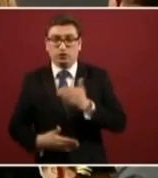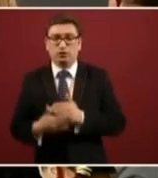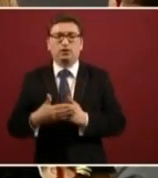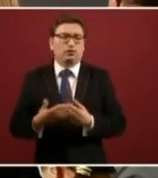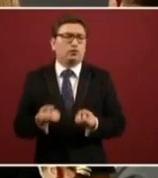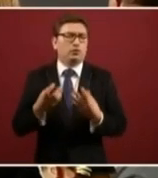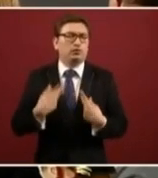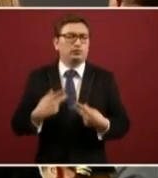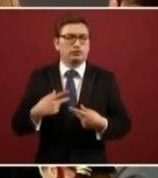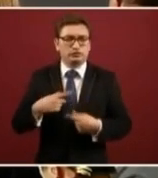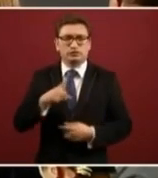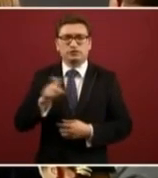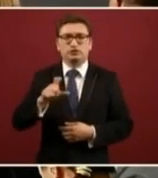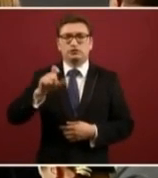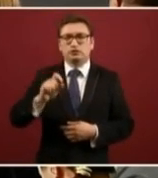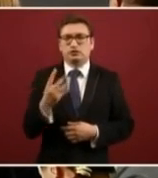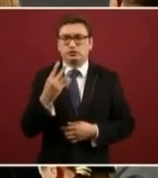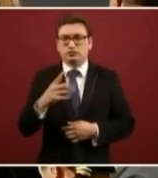apoyando